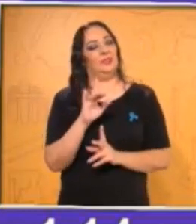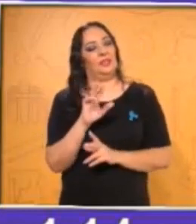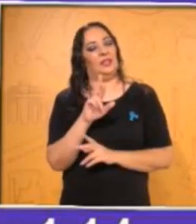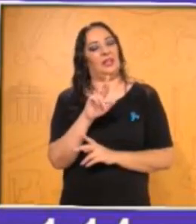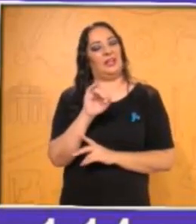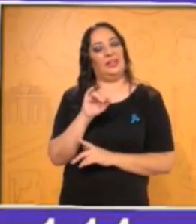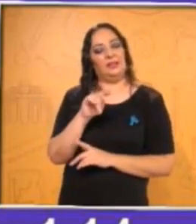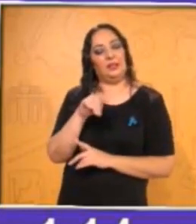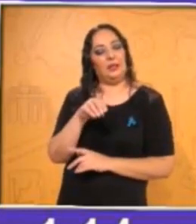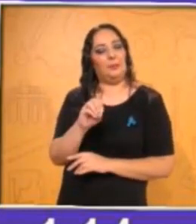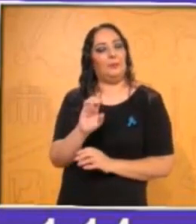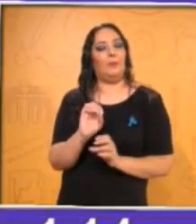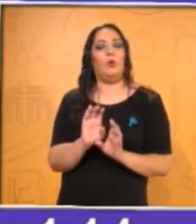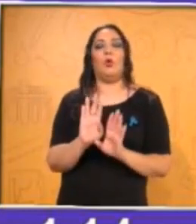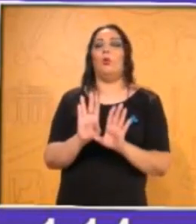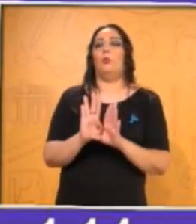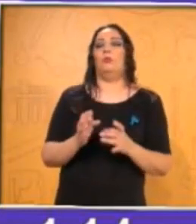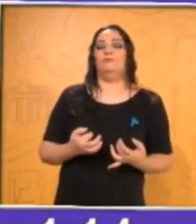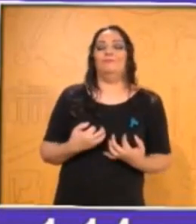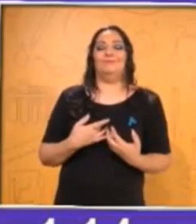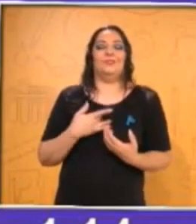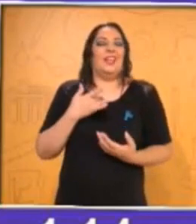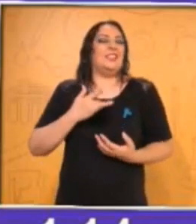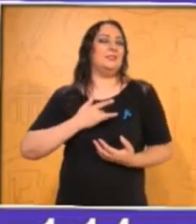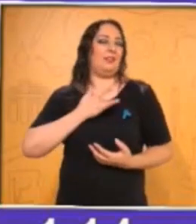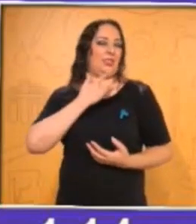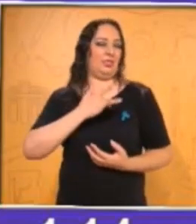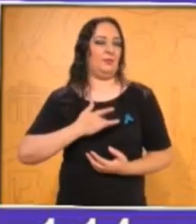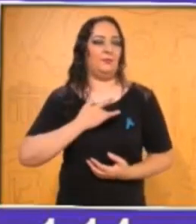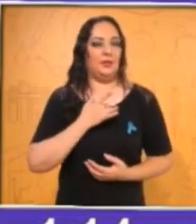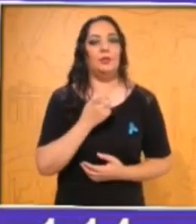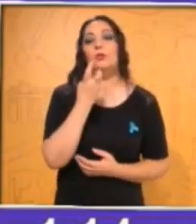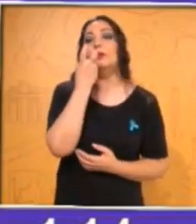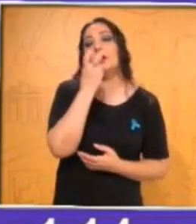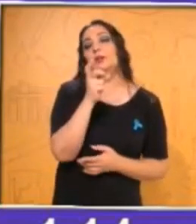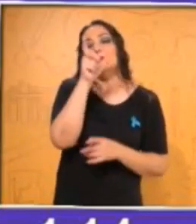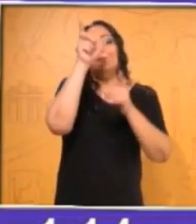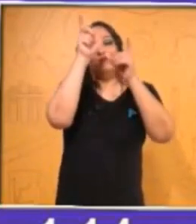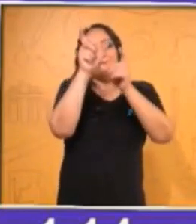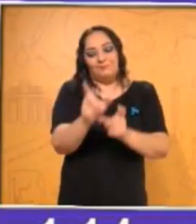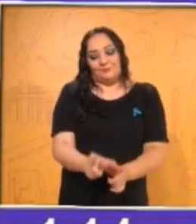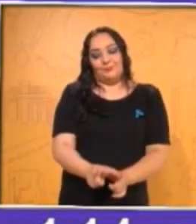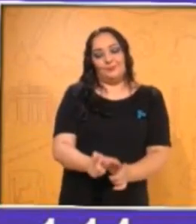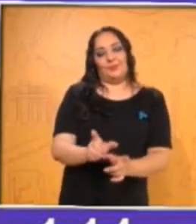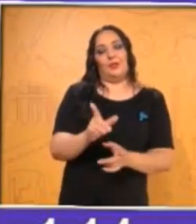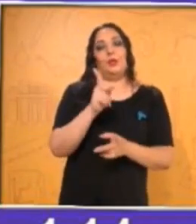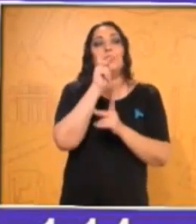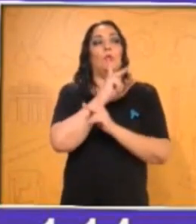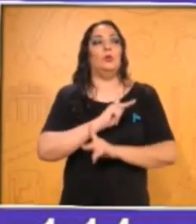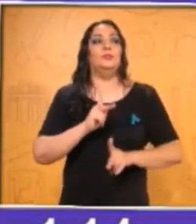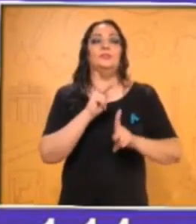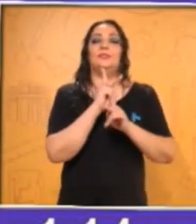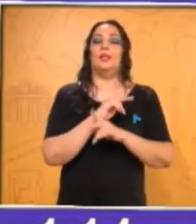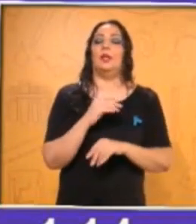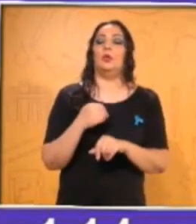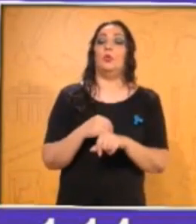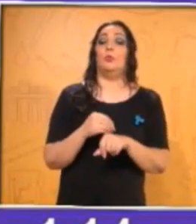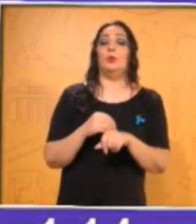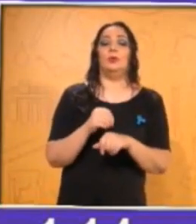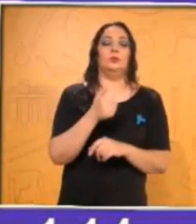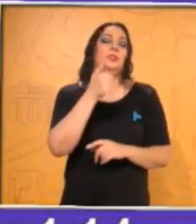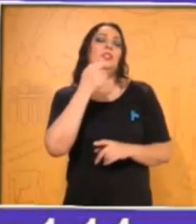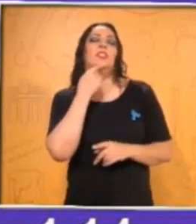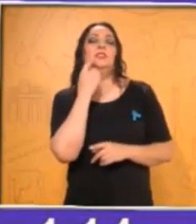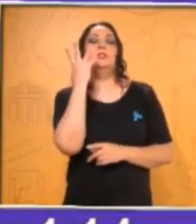tono, ritmo, así con una pasión, ¿verdad? Entonces, esas son las características. Arribita en el 6, ahí nos las menciona, las características